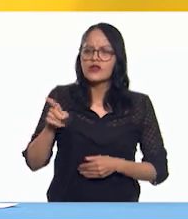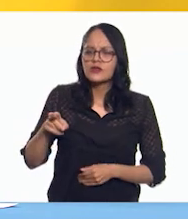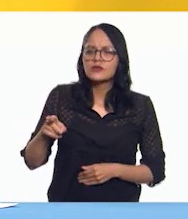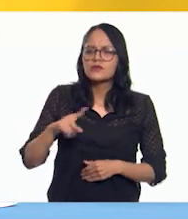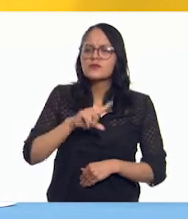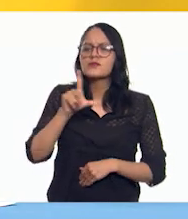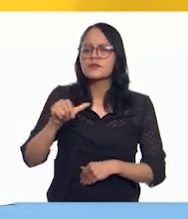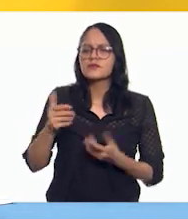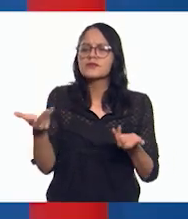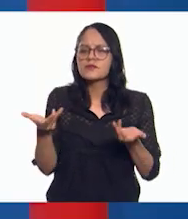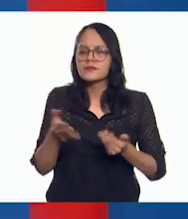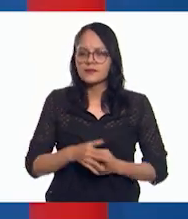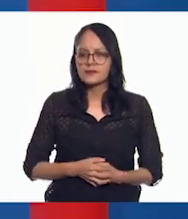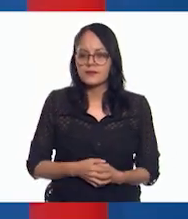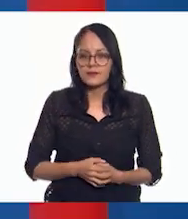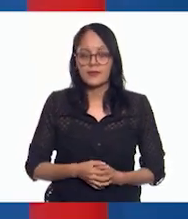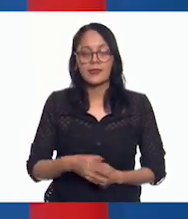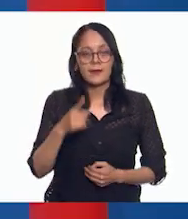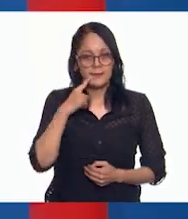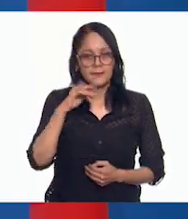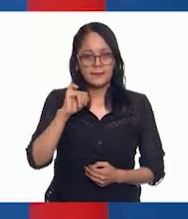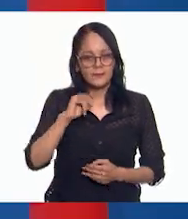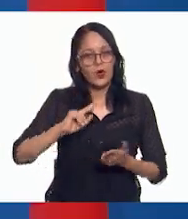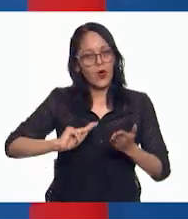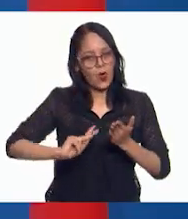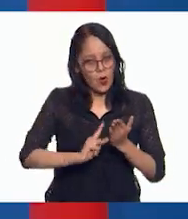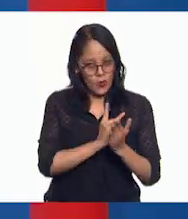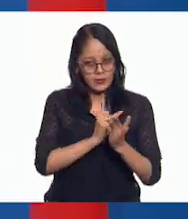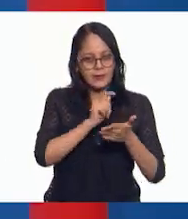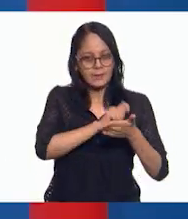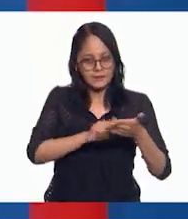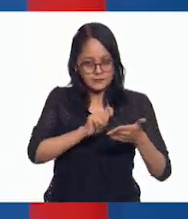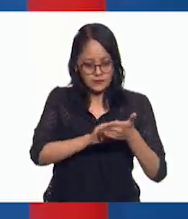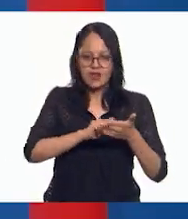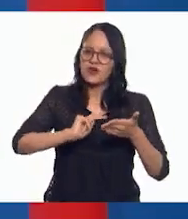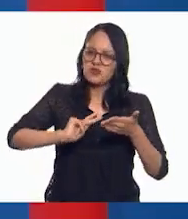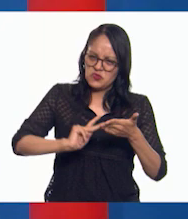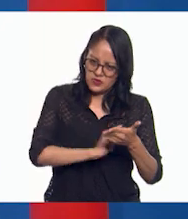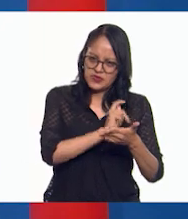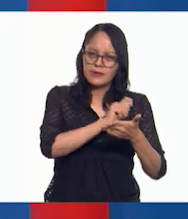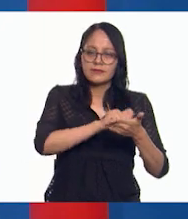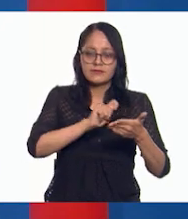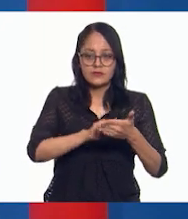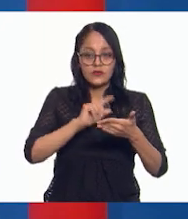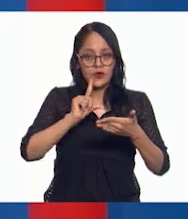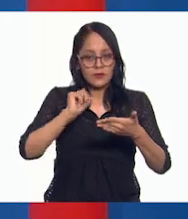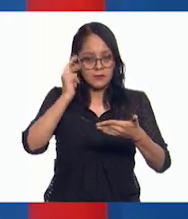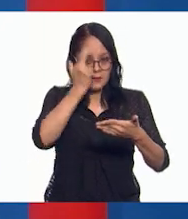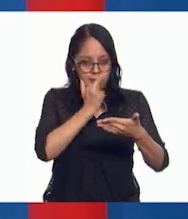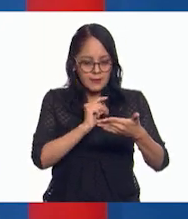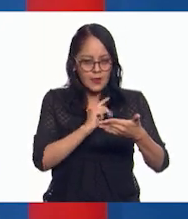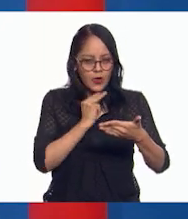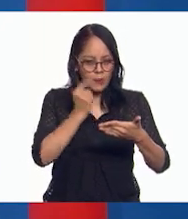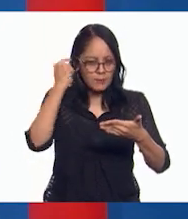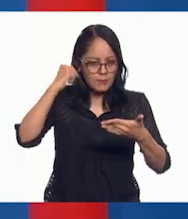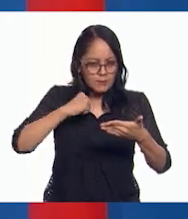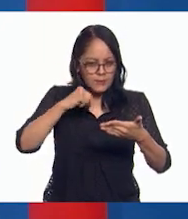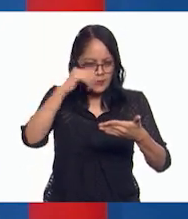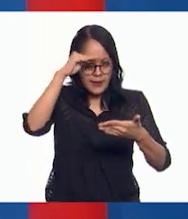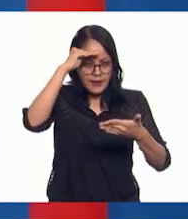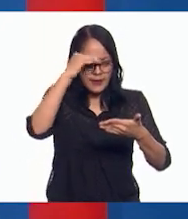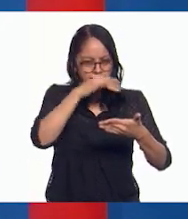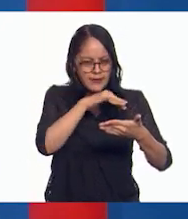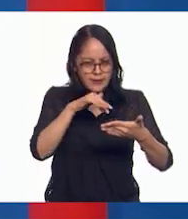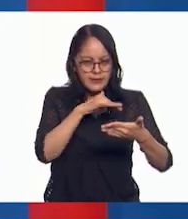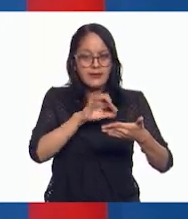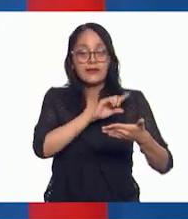hiciste después? Claro, reescribí mi poema muchísimas veces y lo revisé en voz baja y en voz alta. En particular,